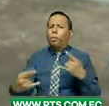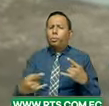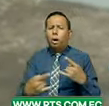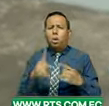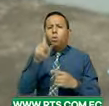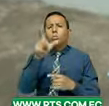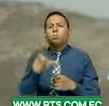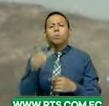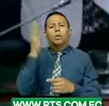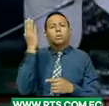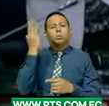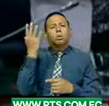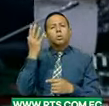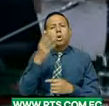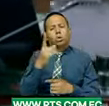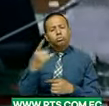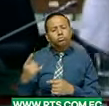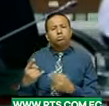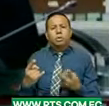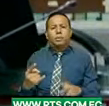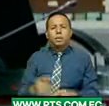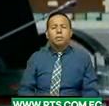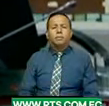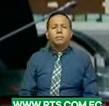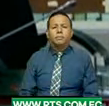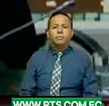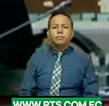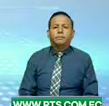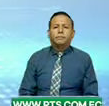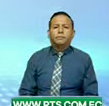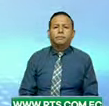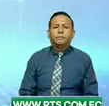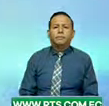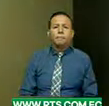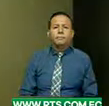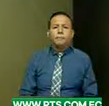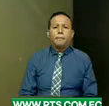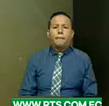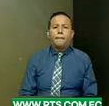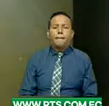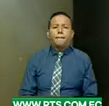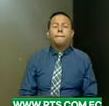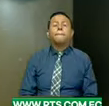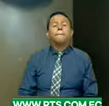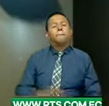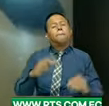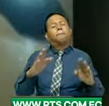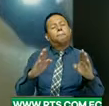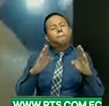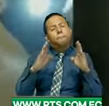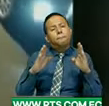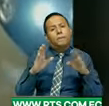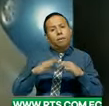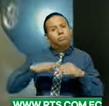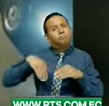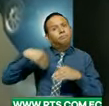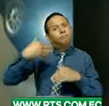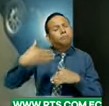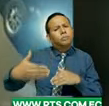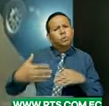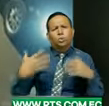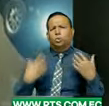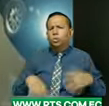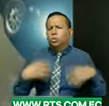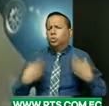docente. Informó Priscila Cadena. Atención amigos, más adelante, delincuencia